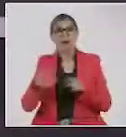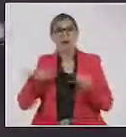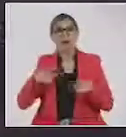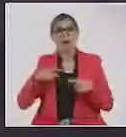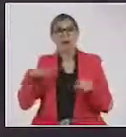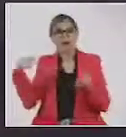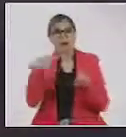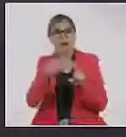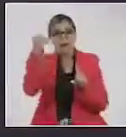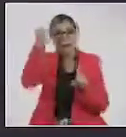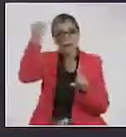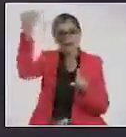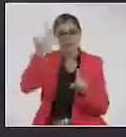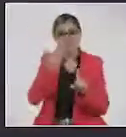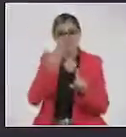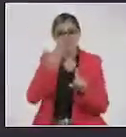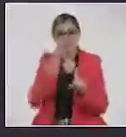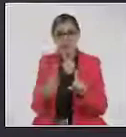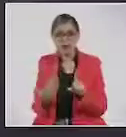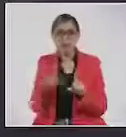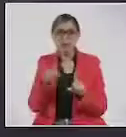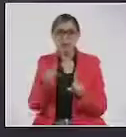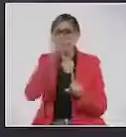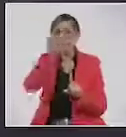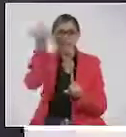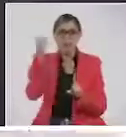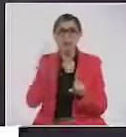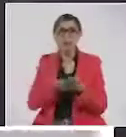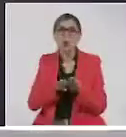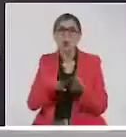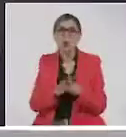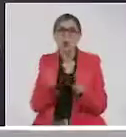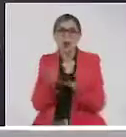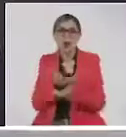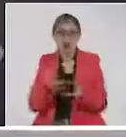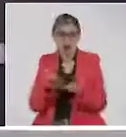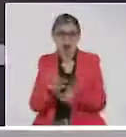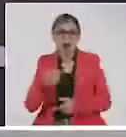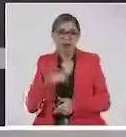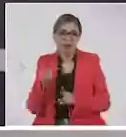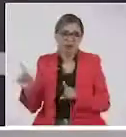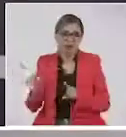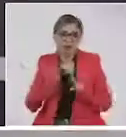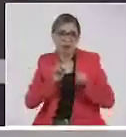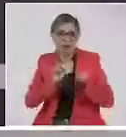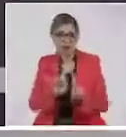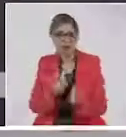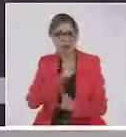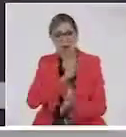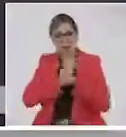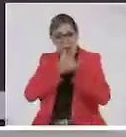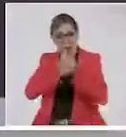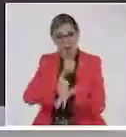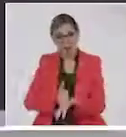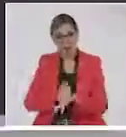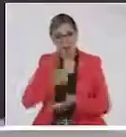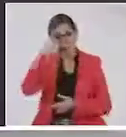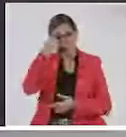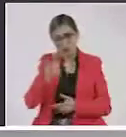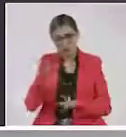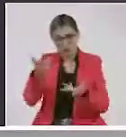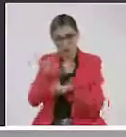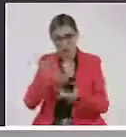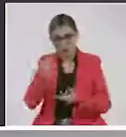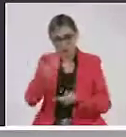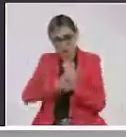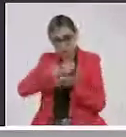por dónde comenzar. Entonces, sí, el elemento central es el guión, y teniendo un guión sólido, pues se pueden hacer demasiadas cosas. Sin duda interesante lo que están realizando